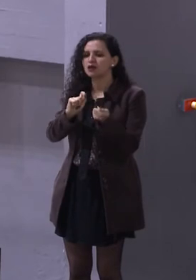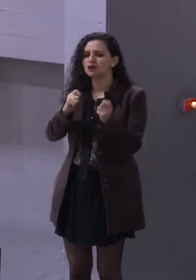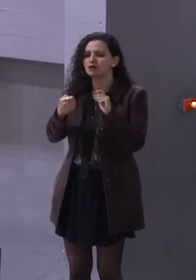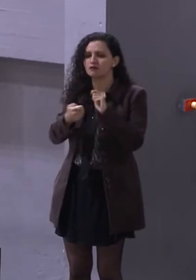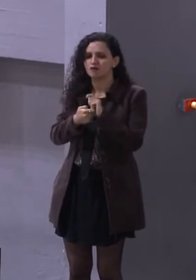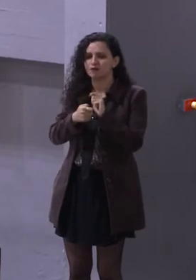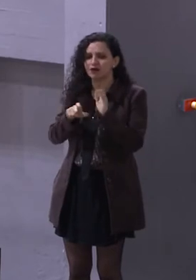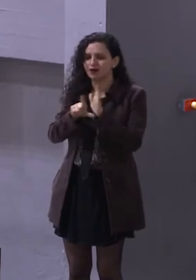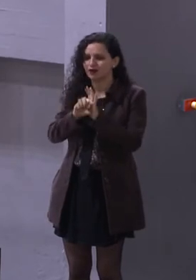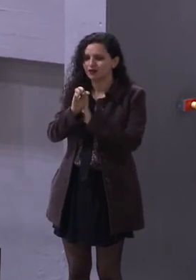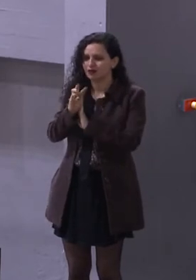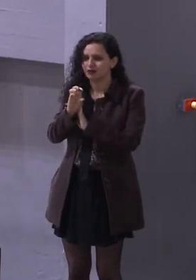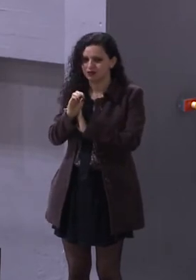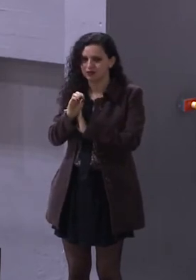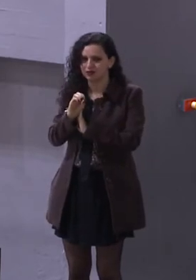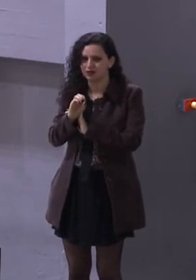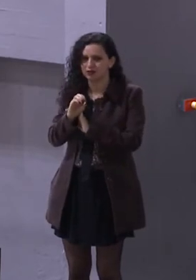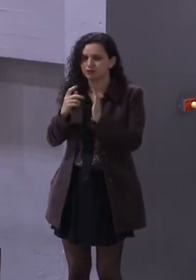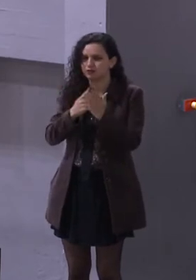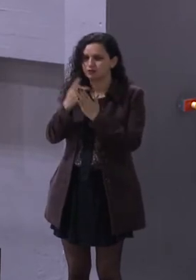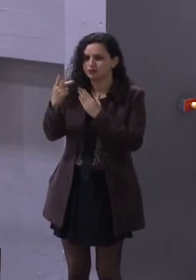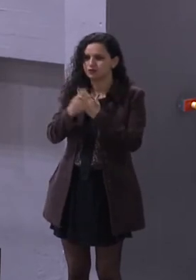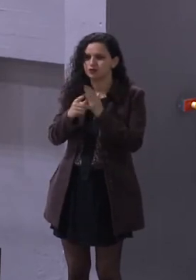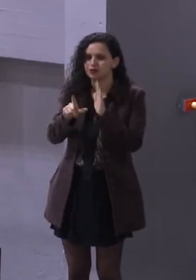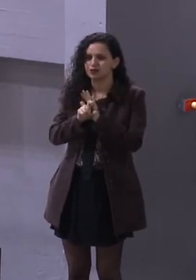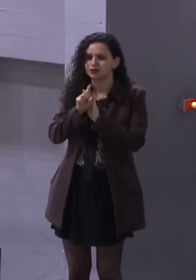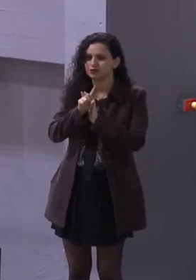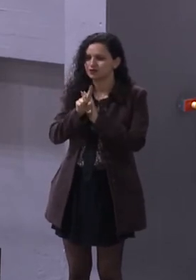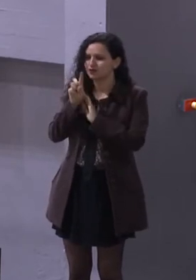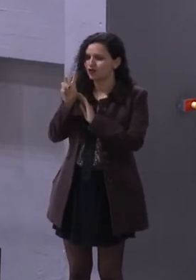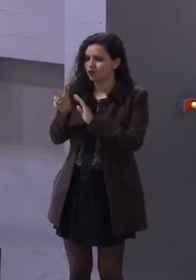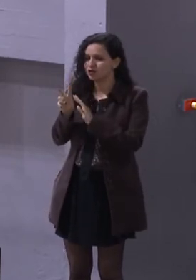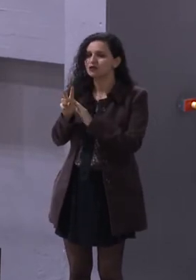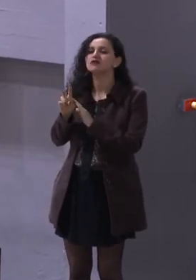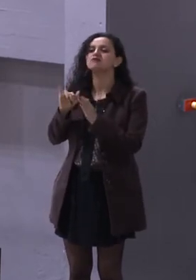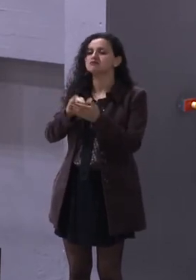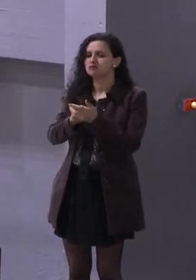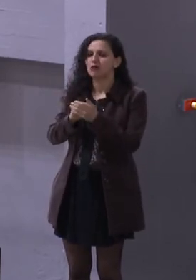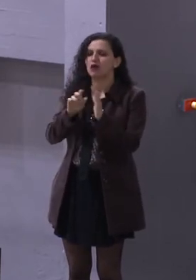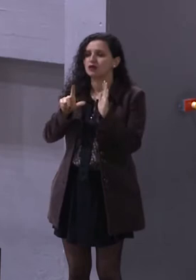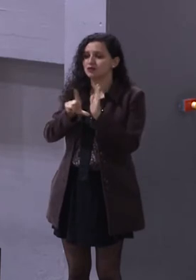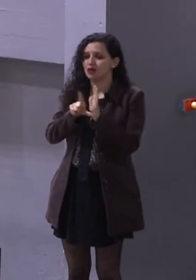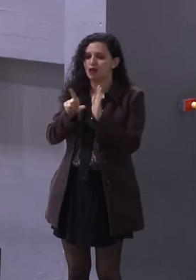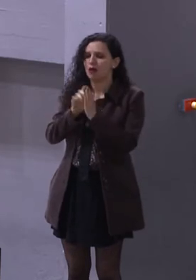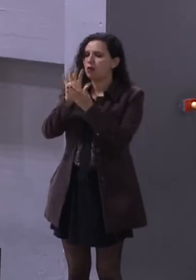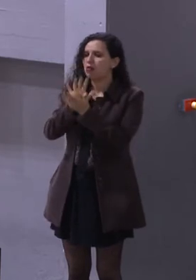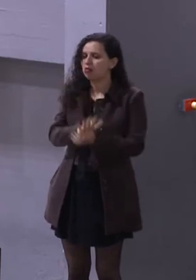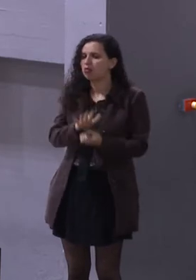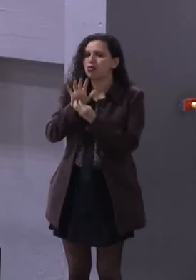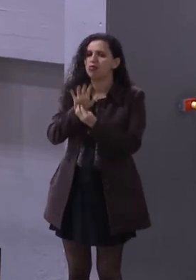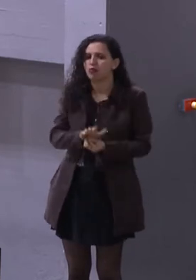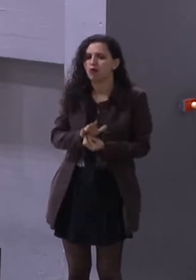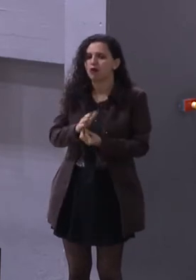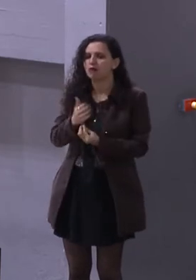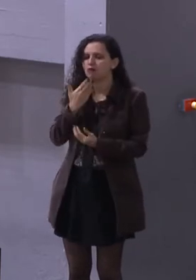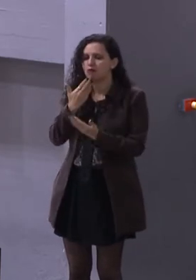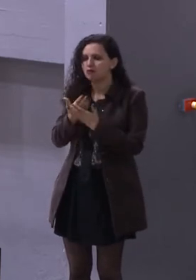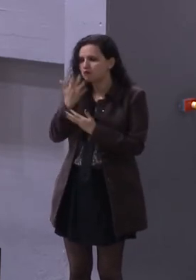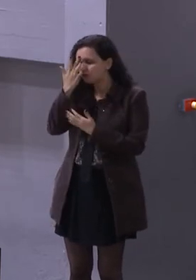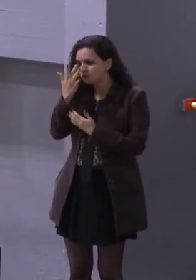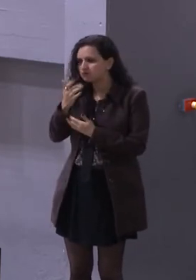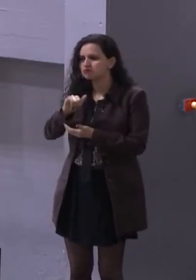Ley 112, que pues fue derrotado por la movilización social, por el movimiento